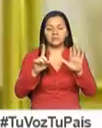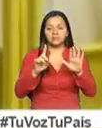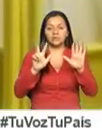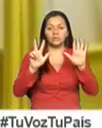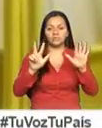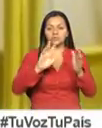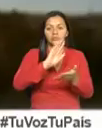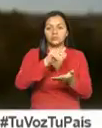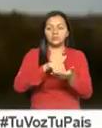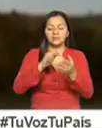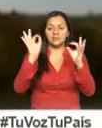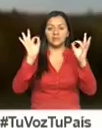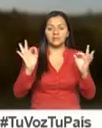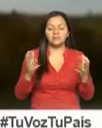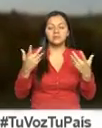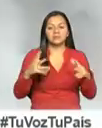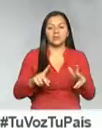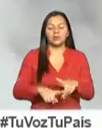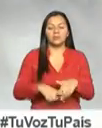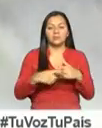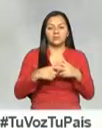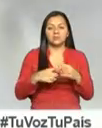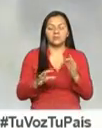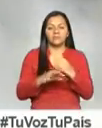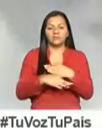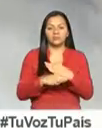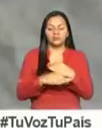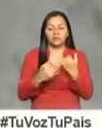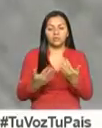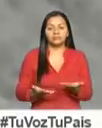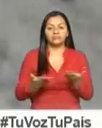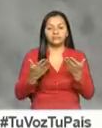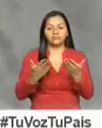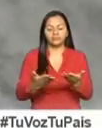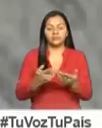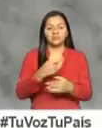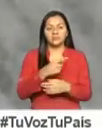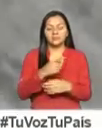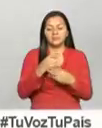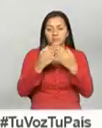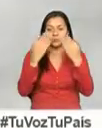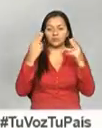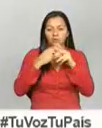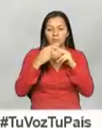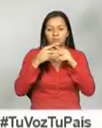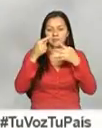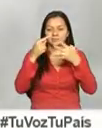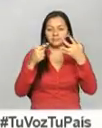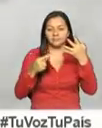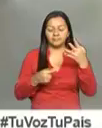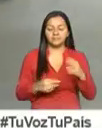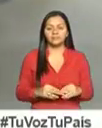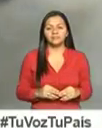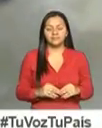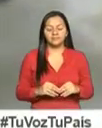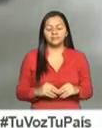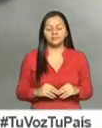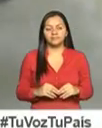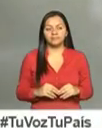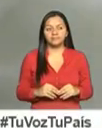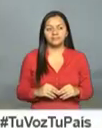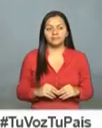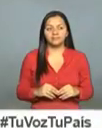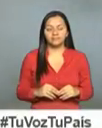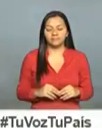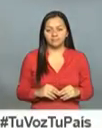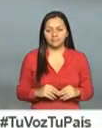hidroeléctricas estarán en funcionamiento. Con ello, las obras del Sintanizagua, Toachi Pilatón, Quijos, Minas San Francisco